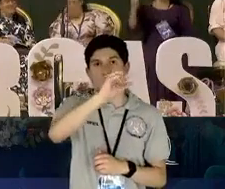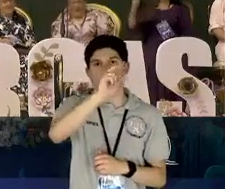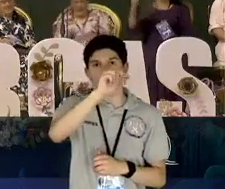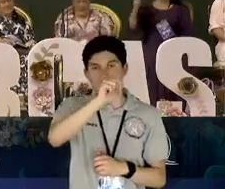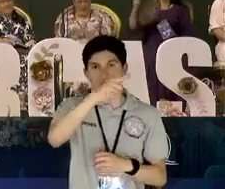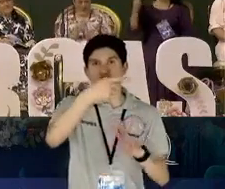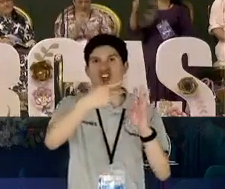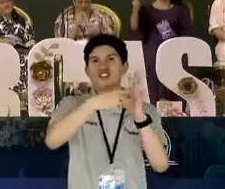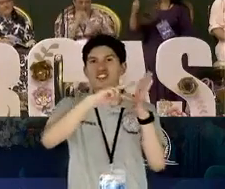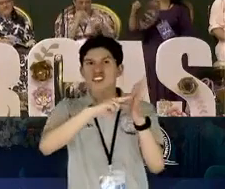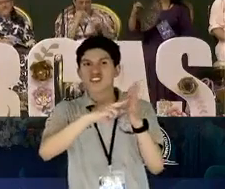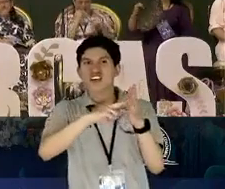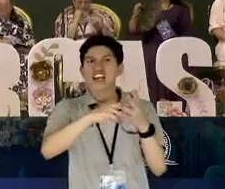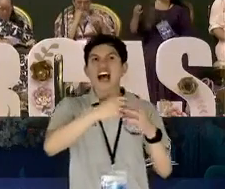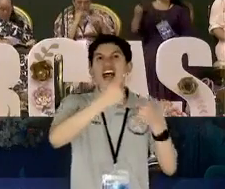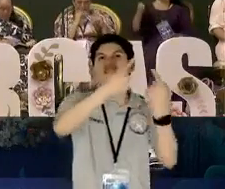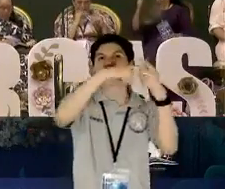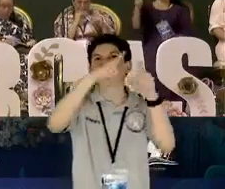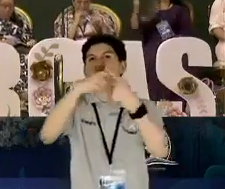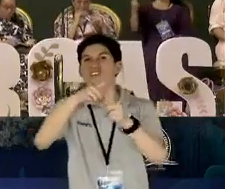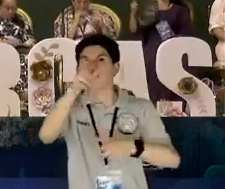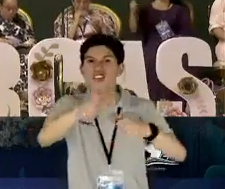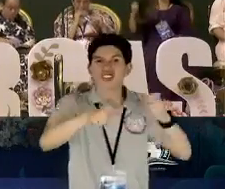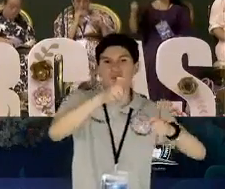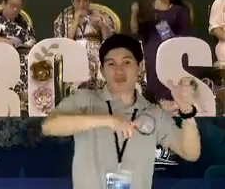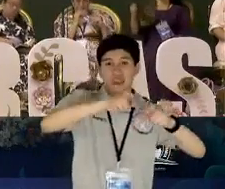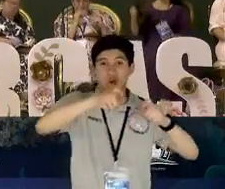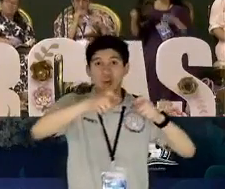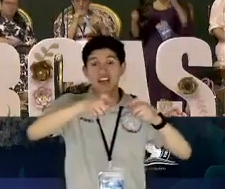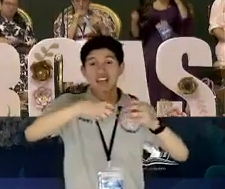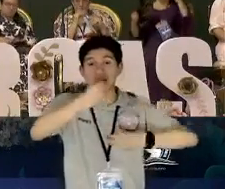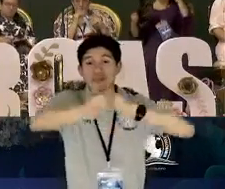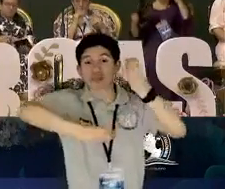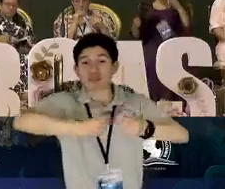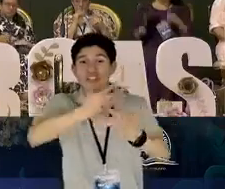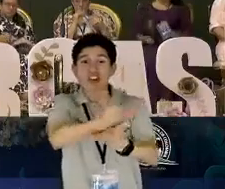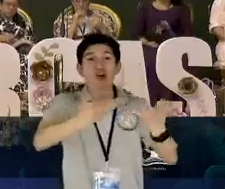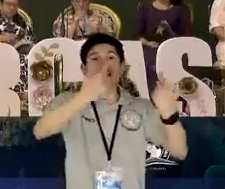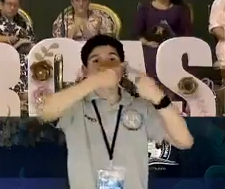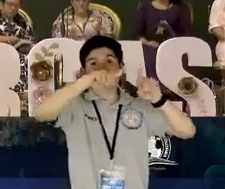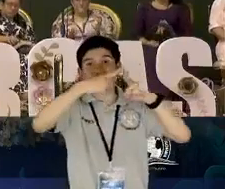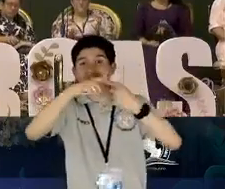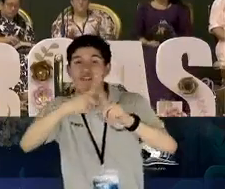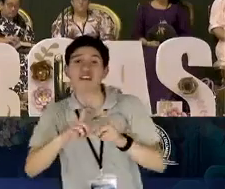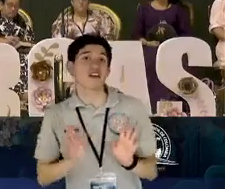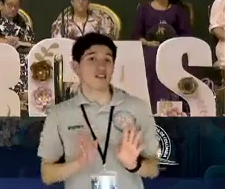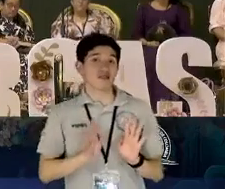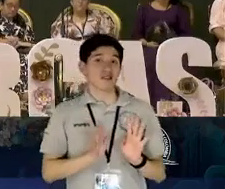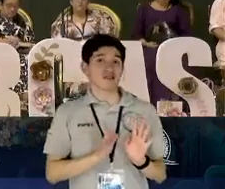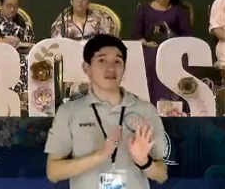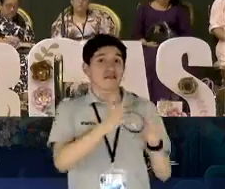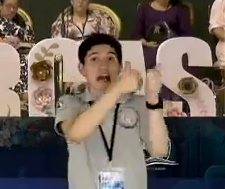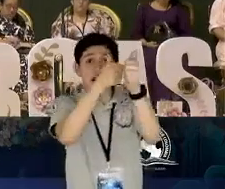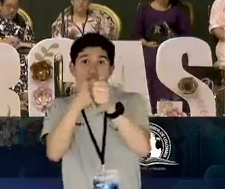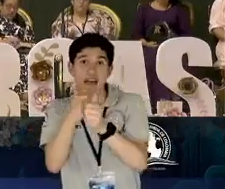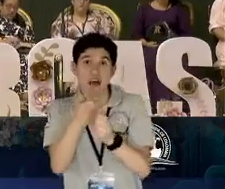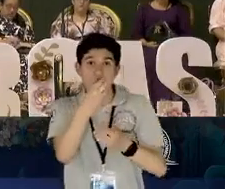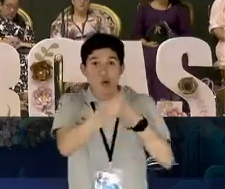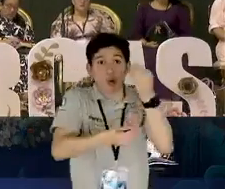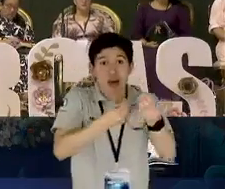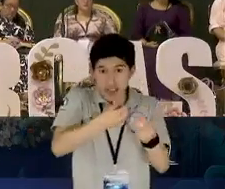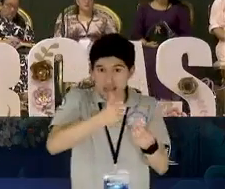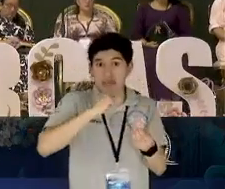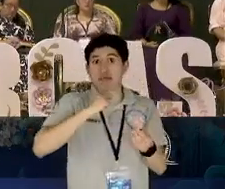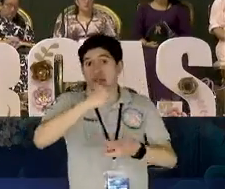personas, pero cada uno en su función desempeña lo que requiere de forma individual. Pero